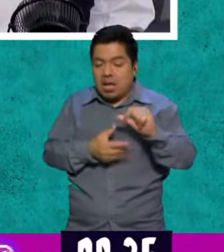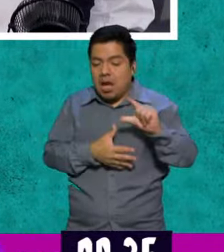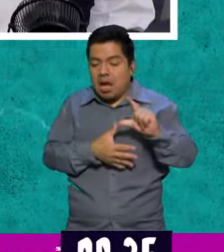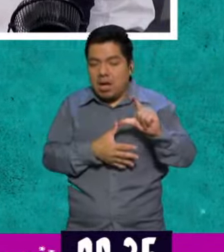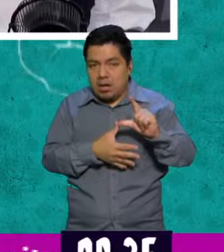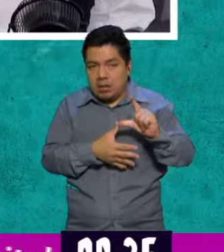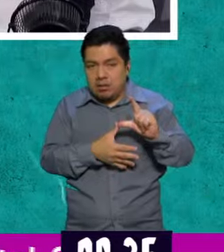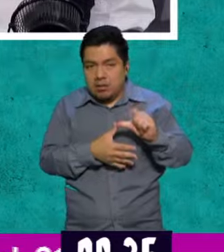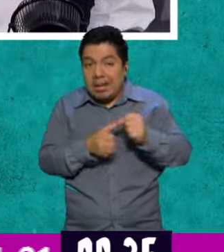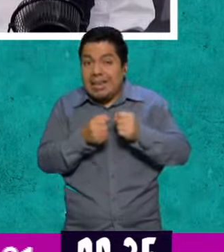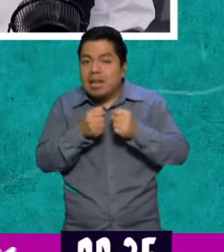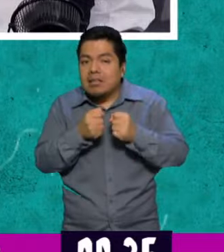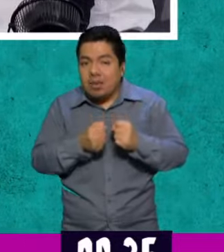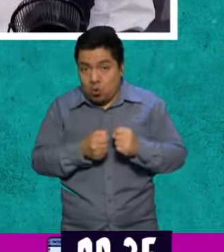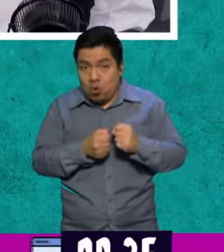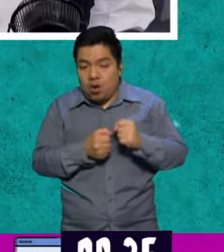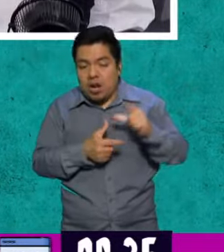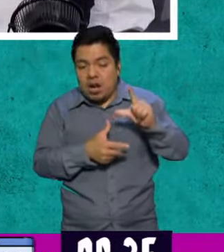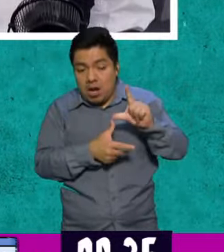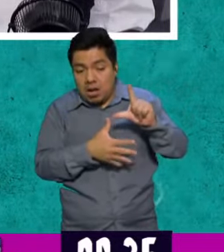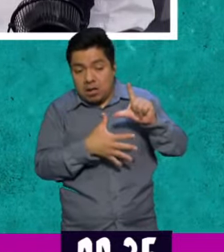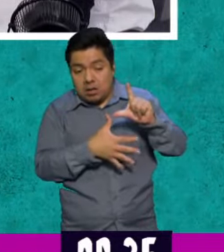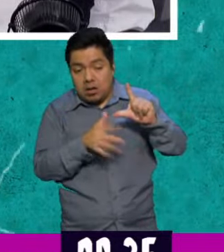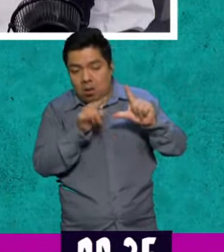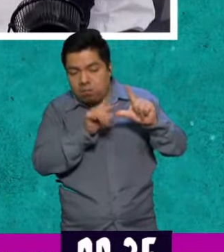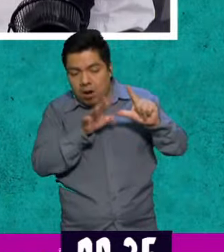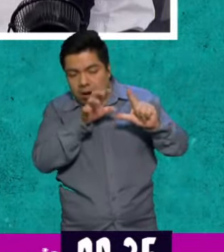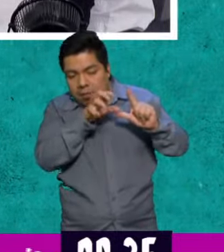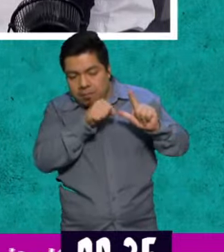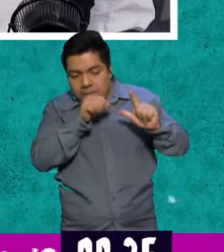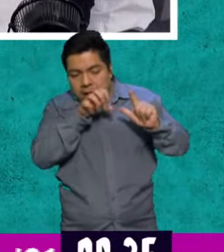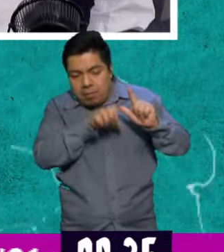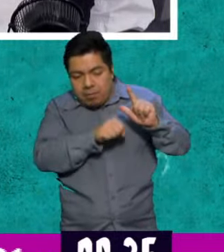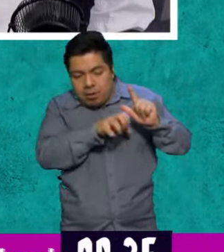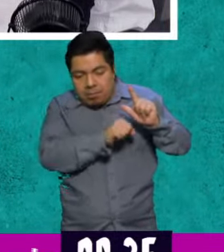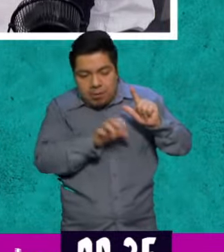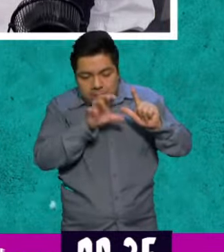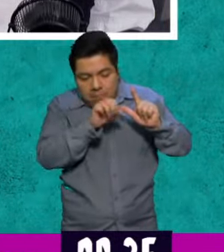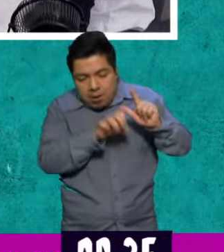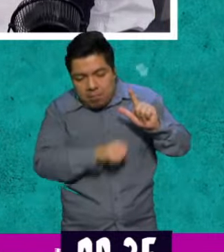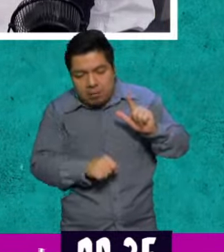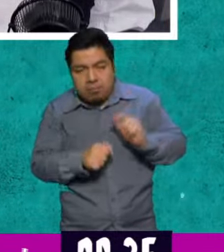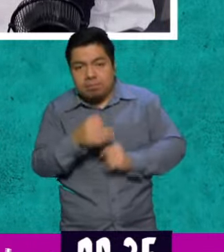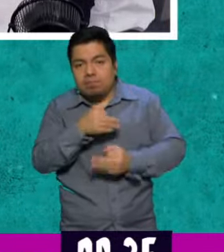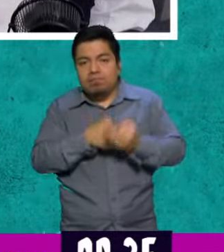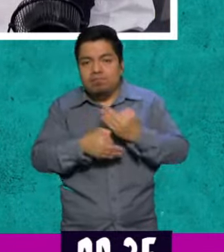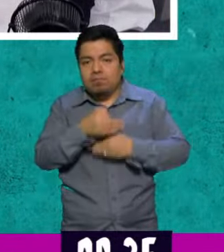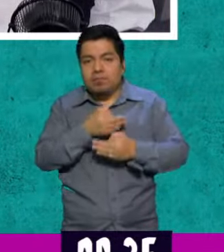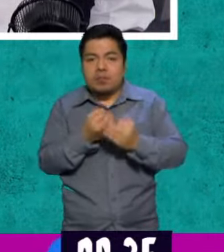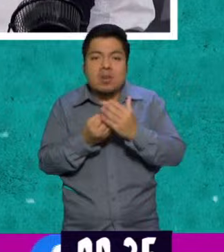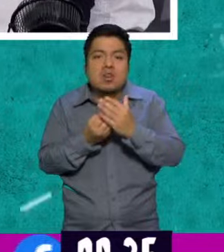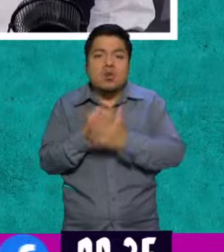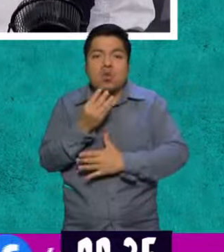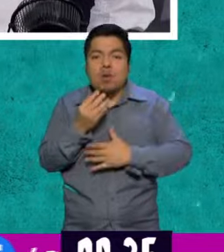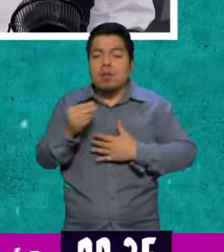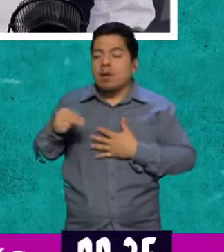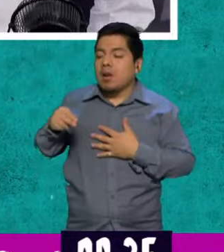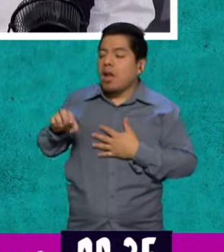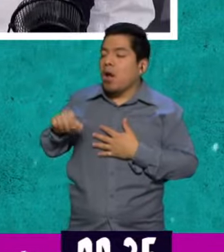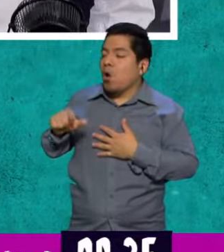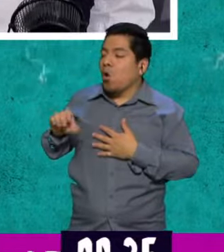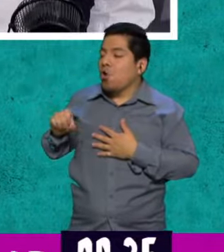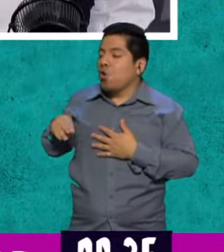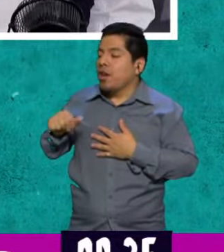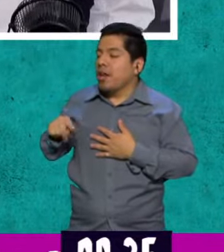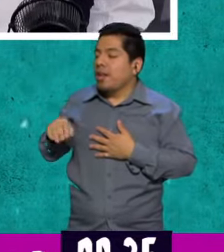la seguridad, conquistar territorios y una realidad nueva del neocolonialismo. Lo estamos viendo en